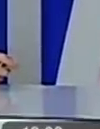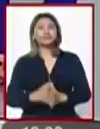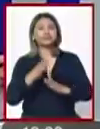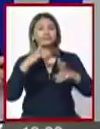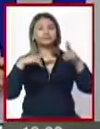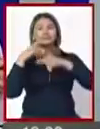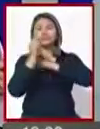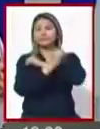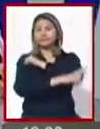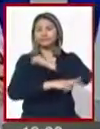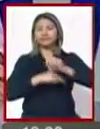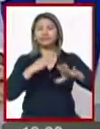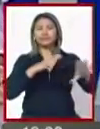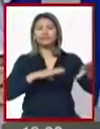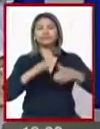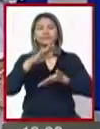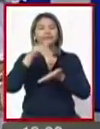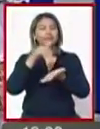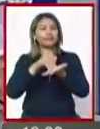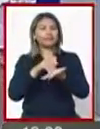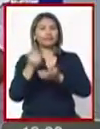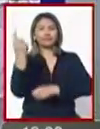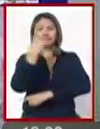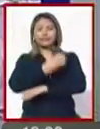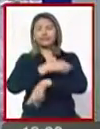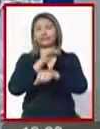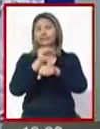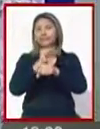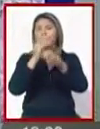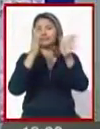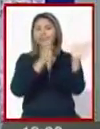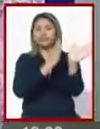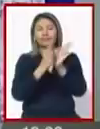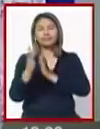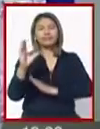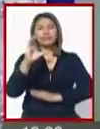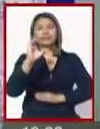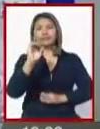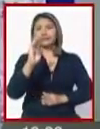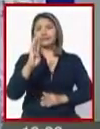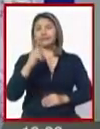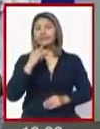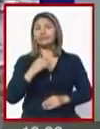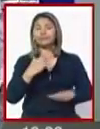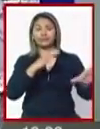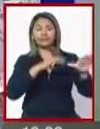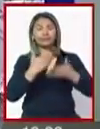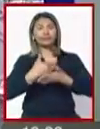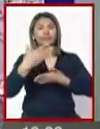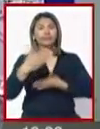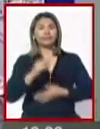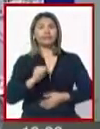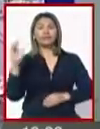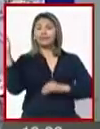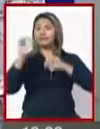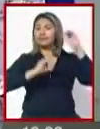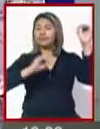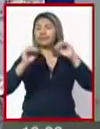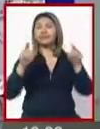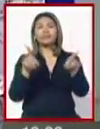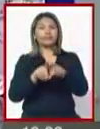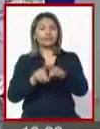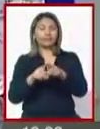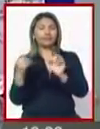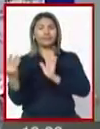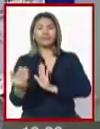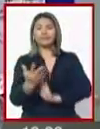En noticias nacionales, los actos centrales por el Día del Trabajador organizados por la Central Obrera Boliviana se van a realizar en la ciudad de Oruro, donde también